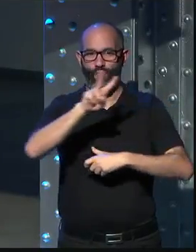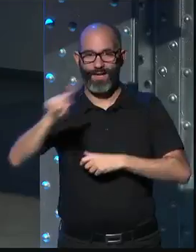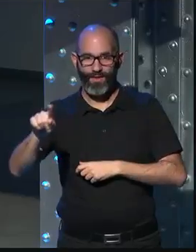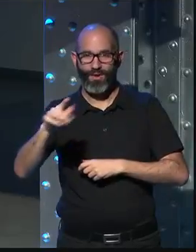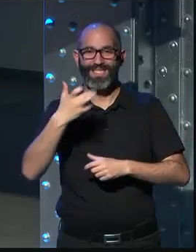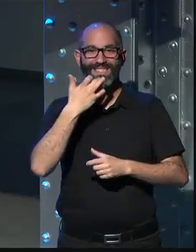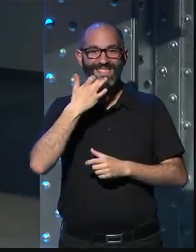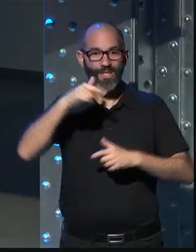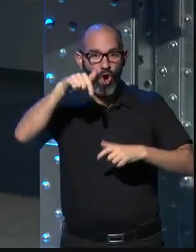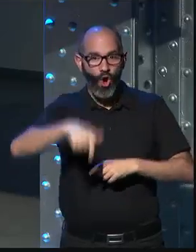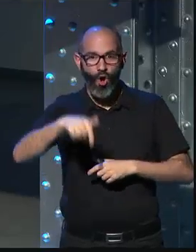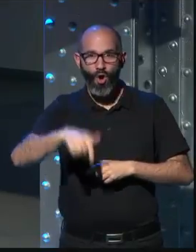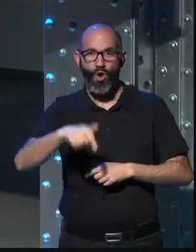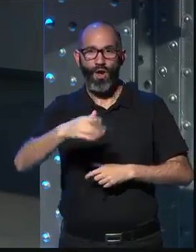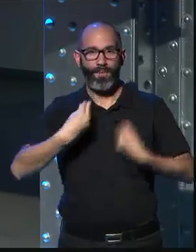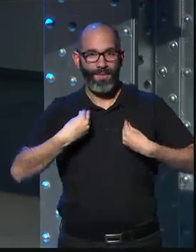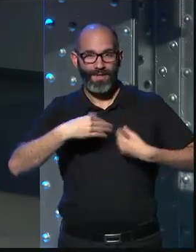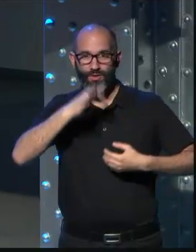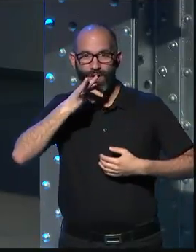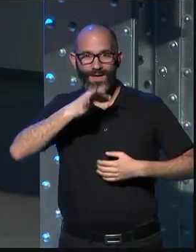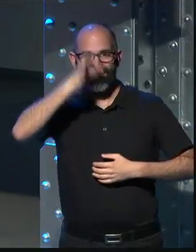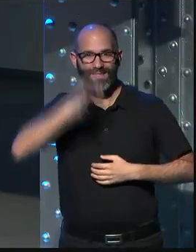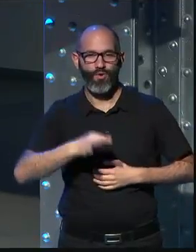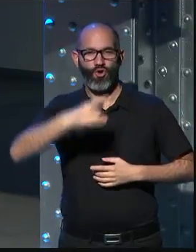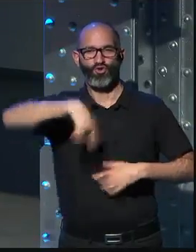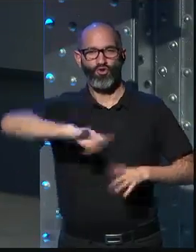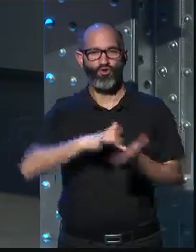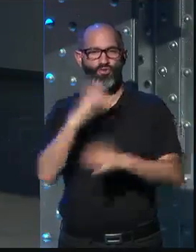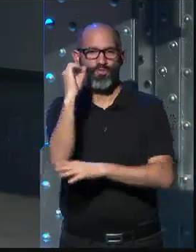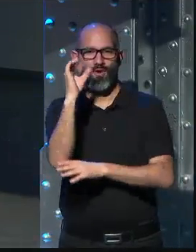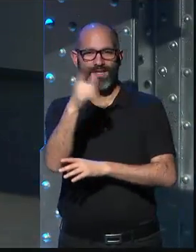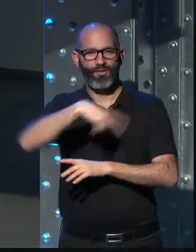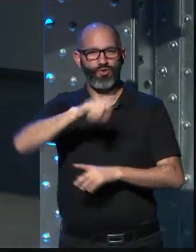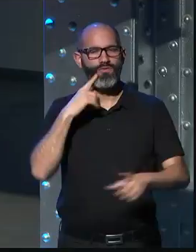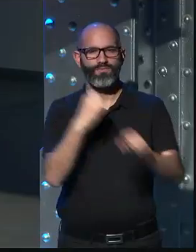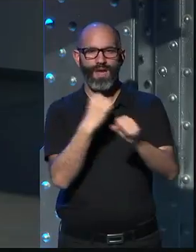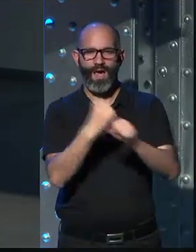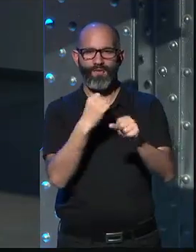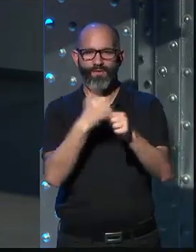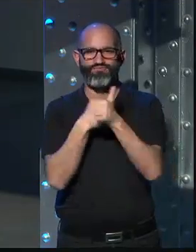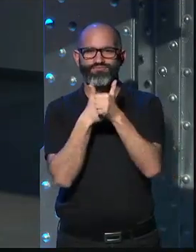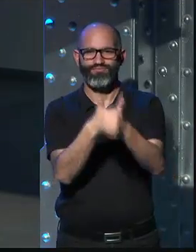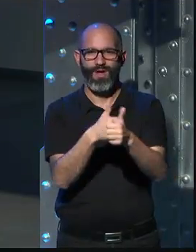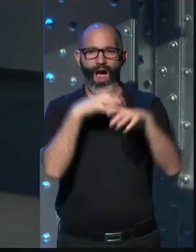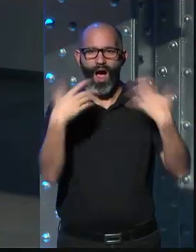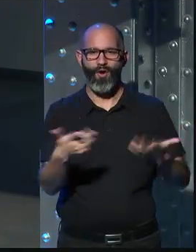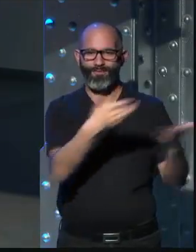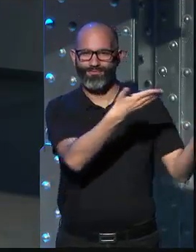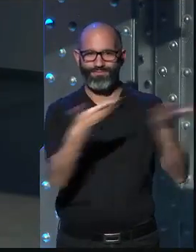el seguidor de los trabajos de nuestros ponentes que nos acompañan